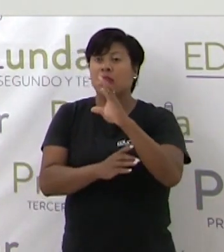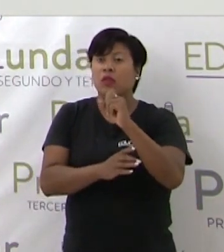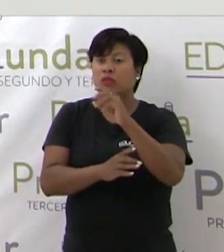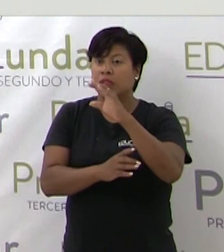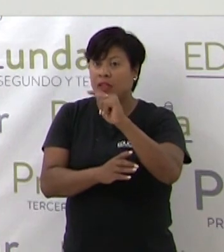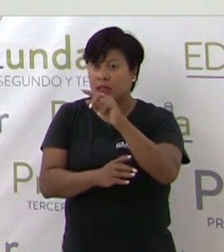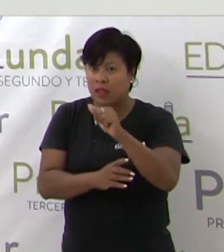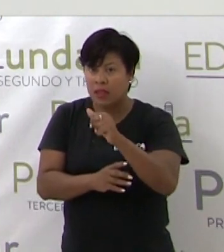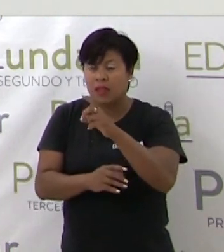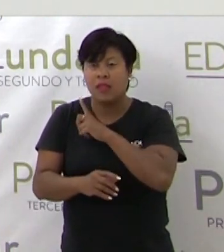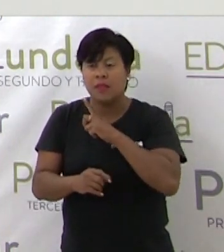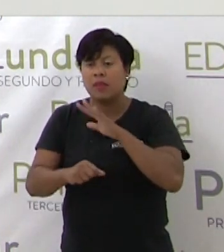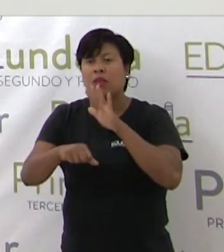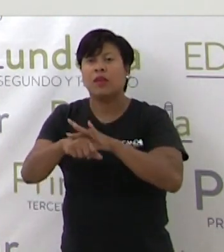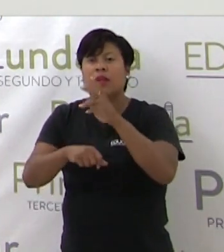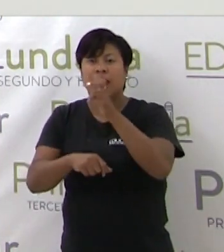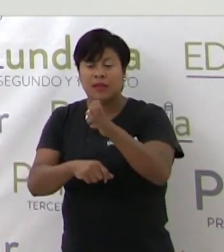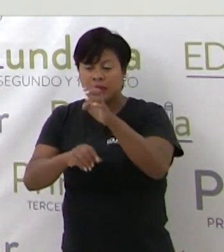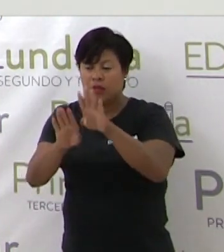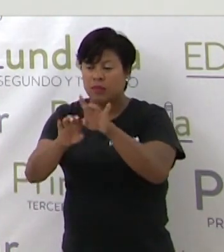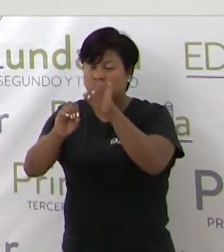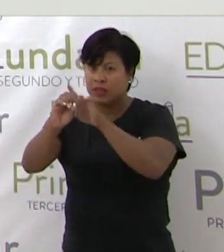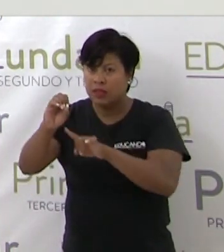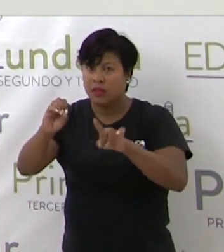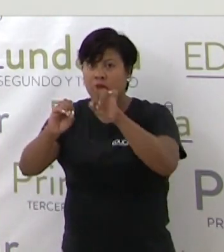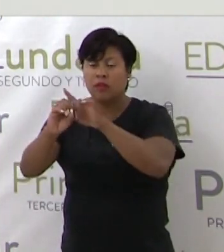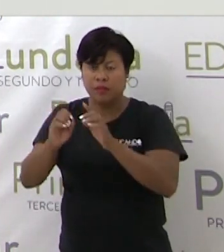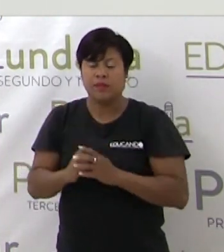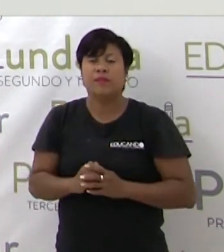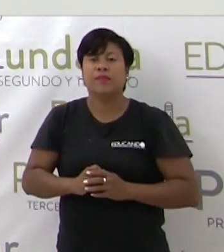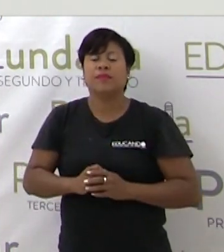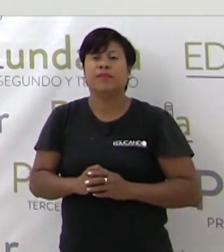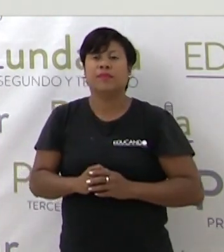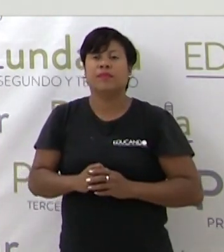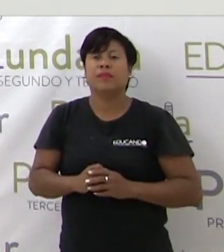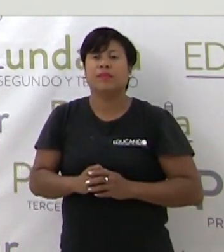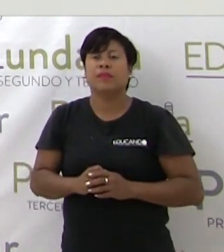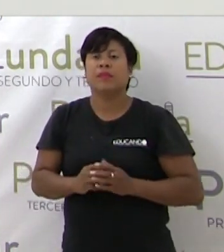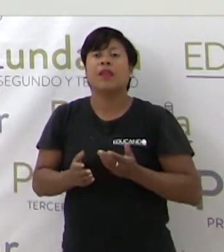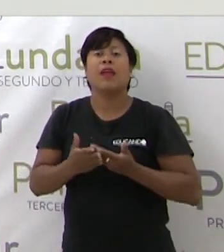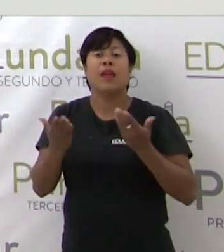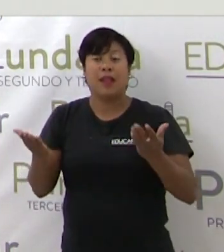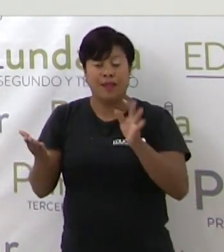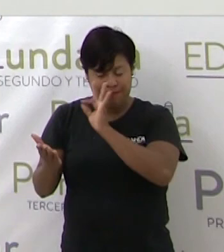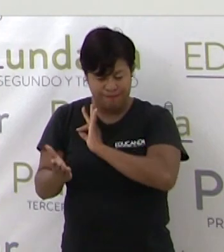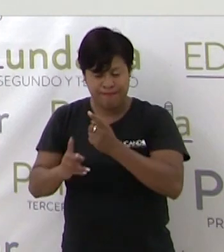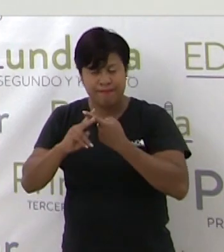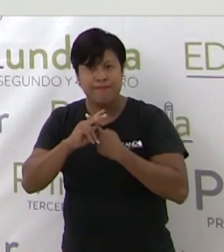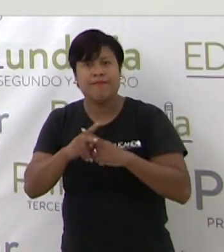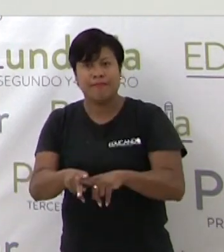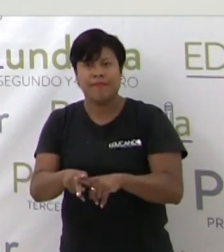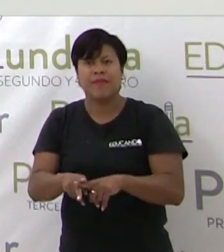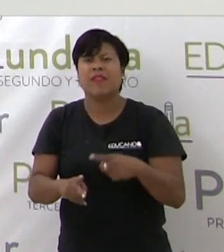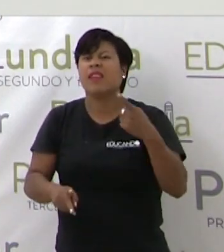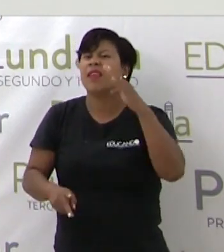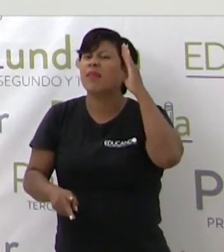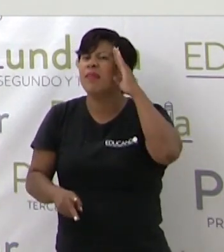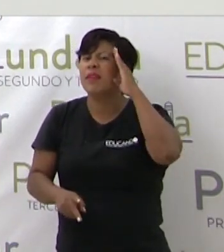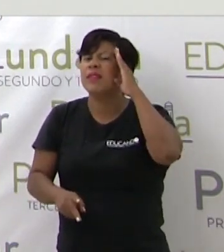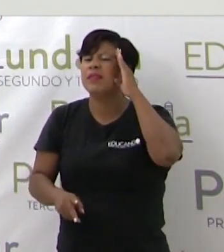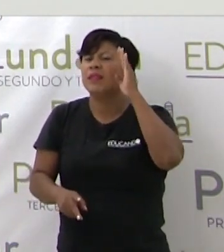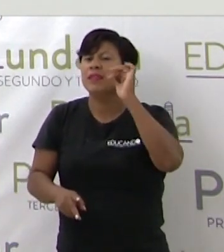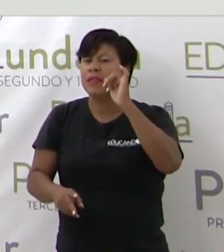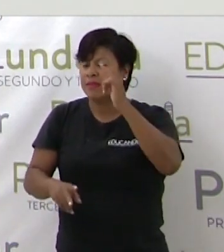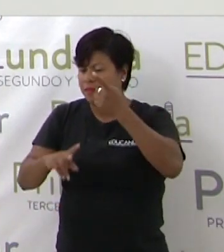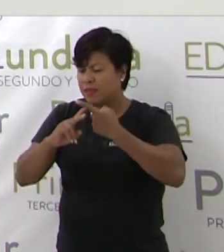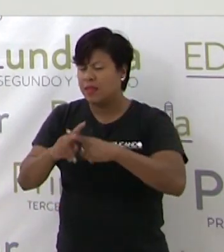los bordes de este círculo o de la circunferencia del círculo, ahora sí podemos comenzar. ¿Qué les parece si trazamos una